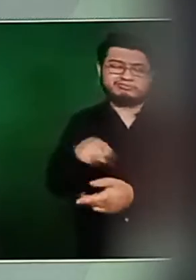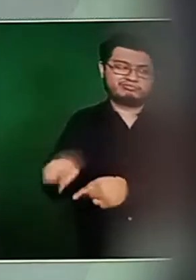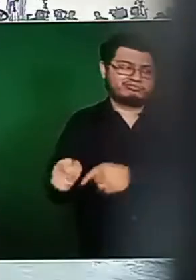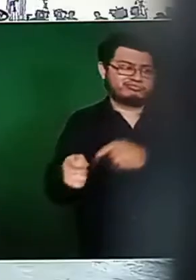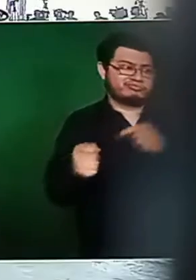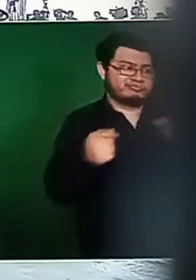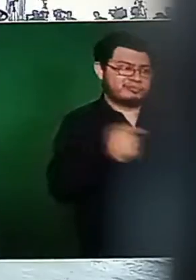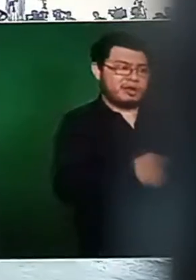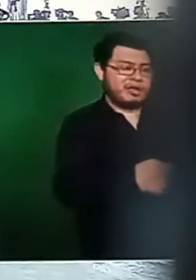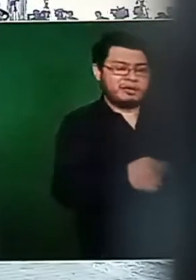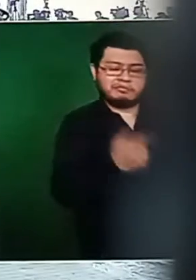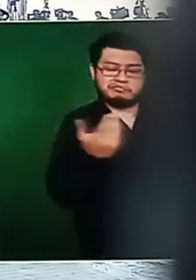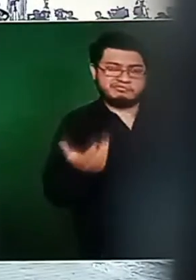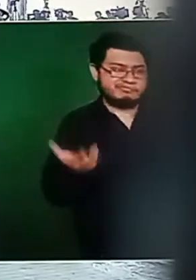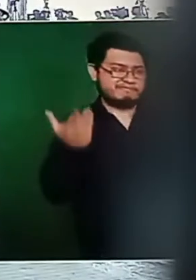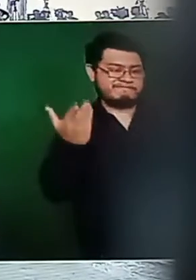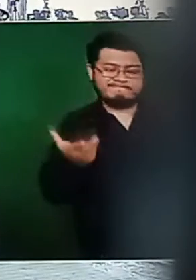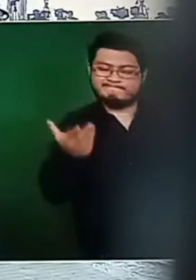Yucatán.